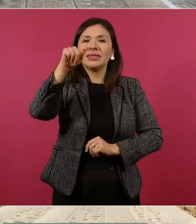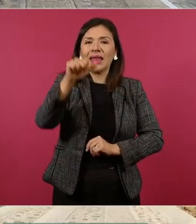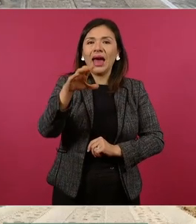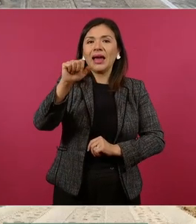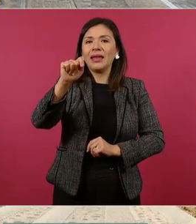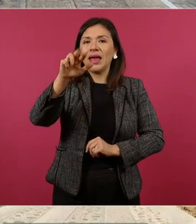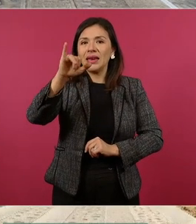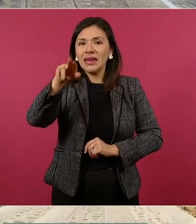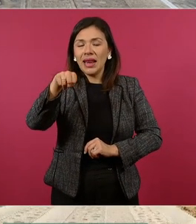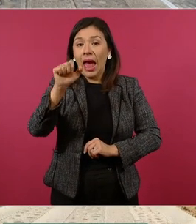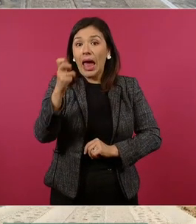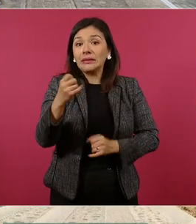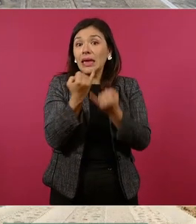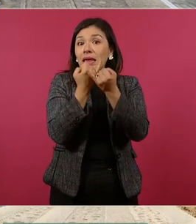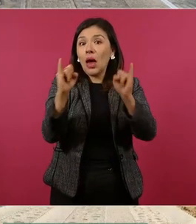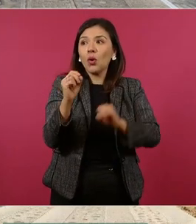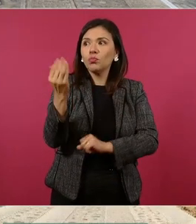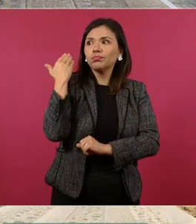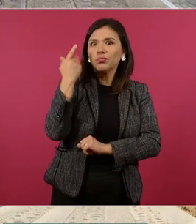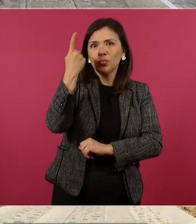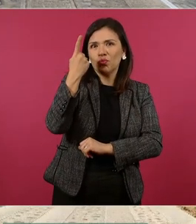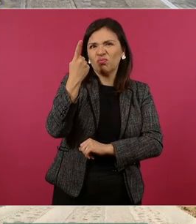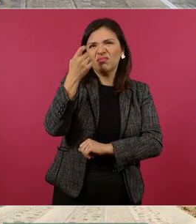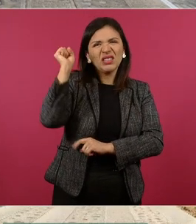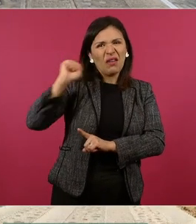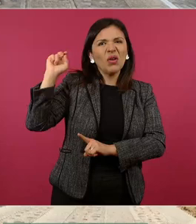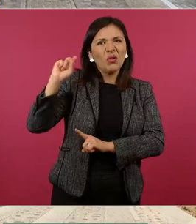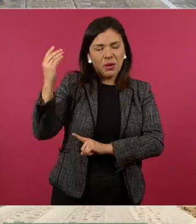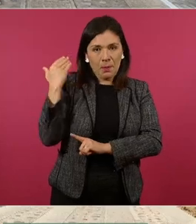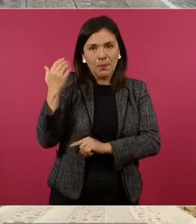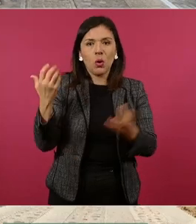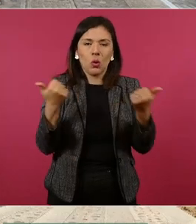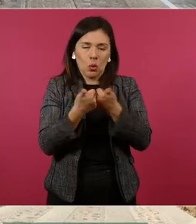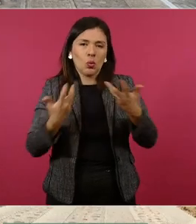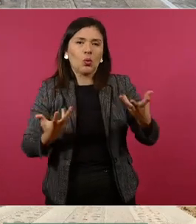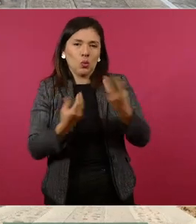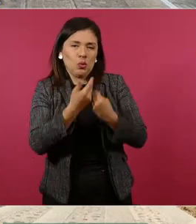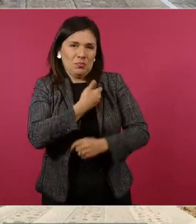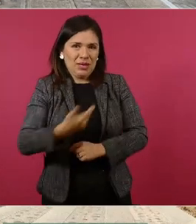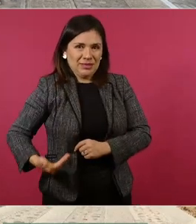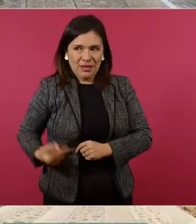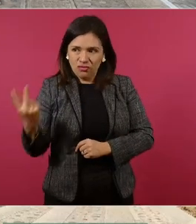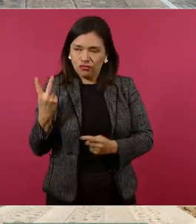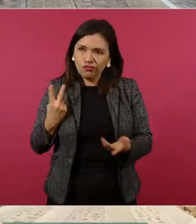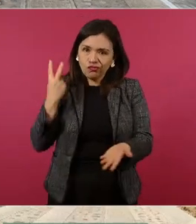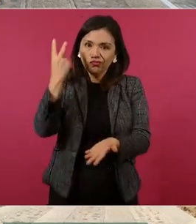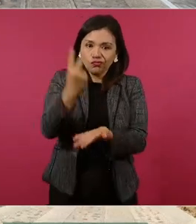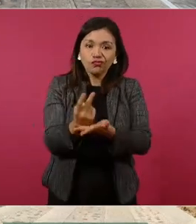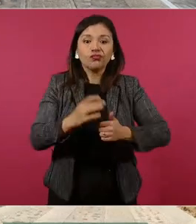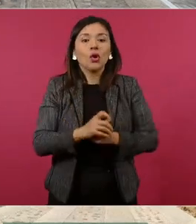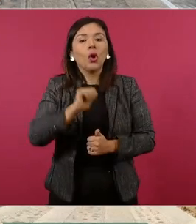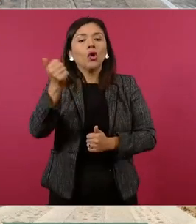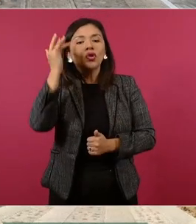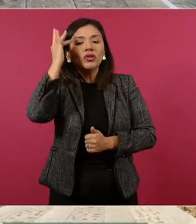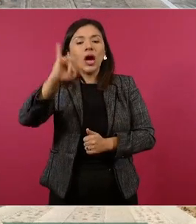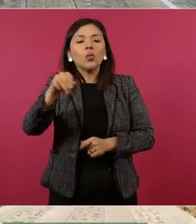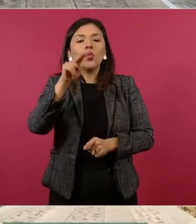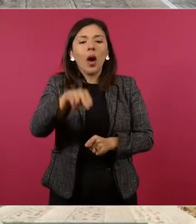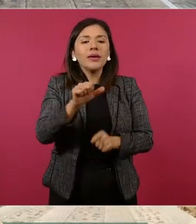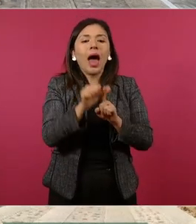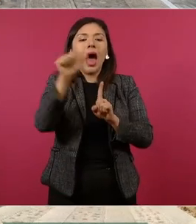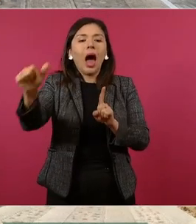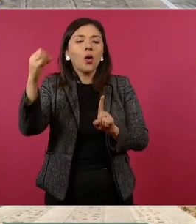que inauguramos el fin de semana pasado con junto con el presidente y la presidenta electa el de San Juan del Río aguaxaca